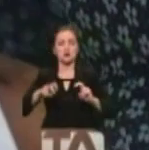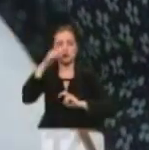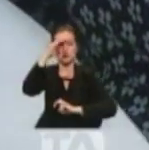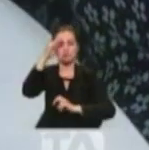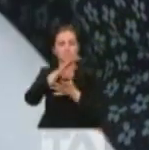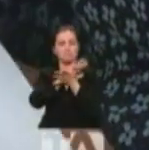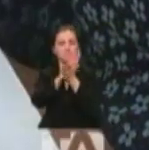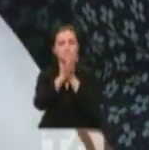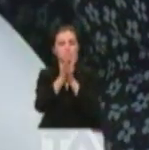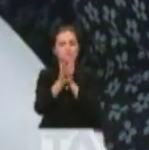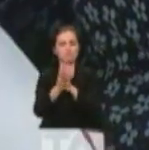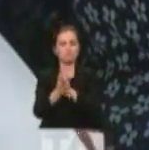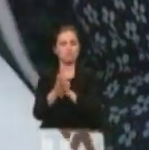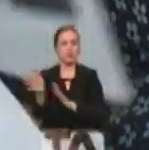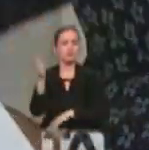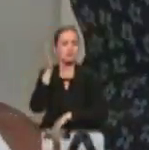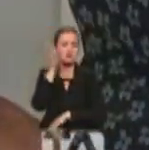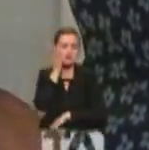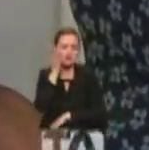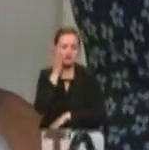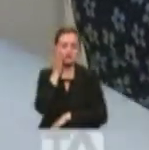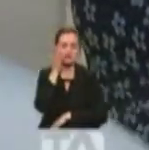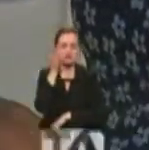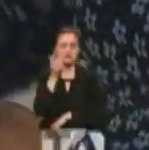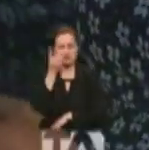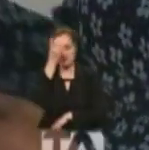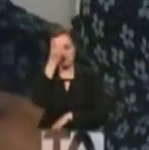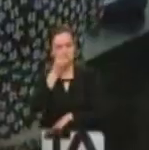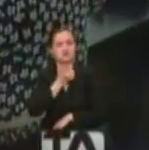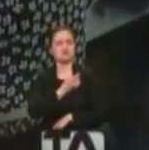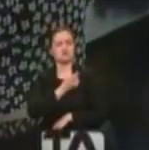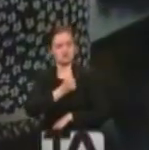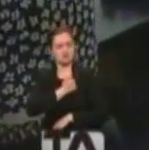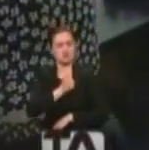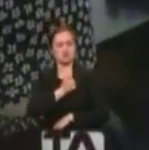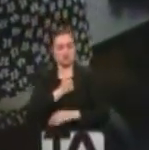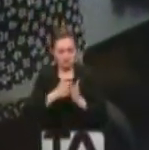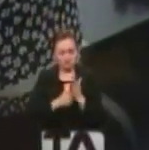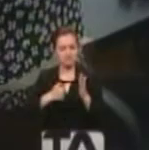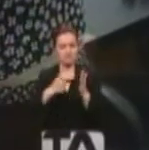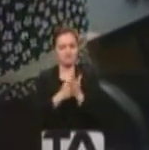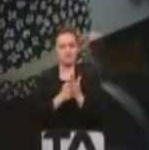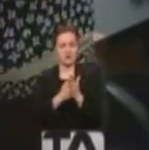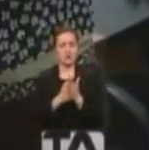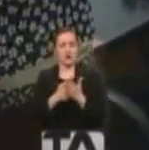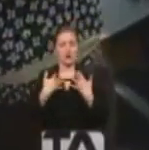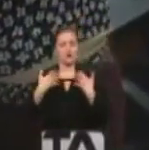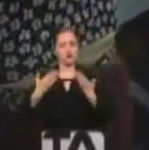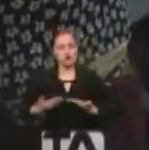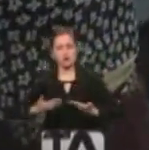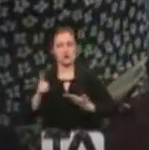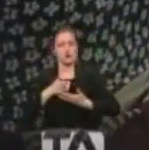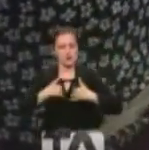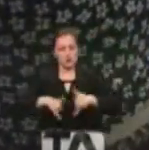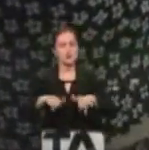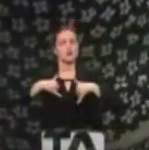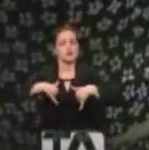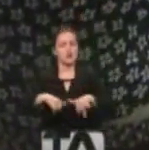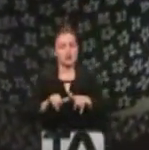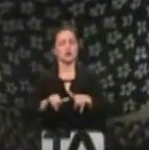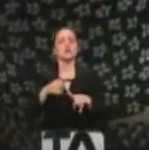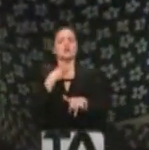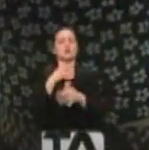investigación de la policía, esta mujer se ha puesto a investigar sin descanso y sin miedo. asegura que les conoce a los que califica